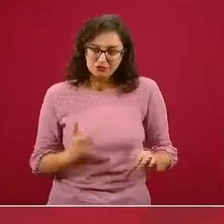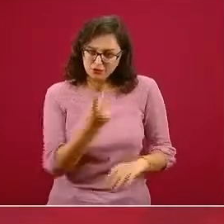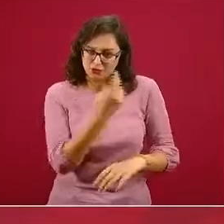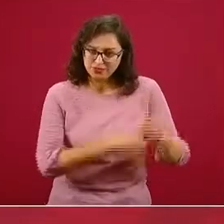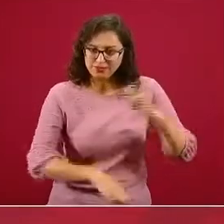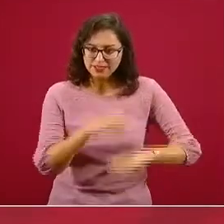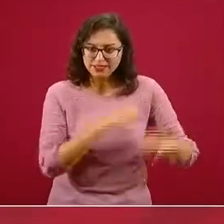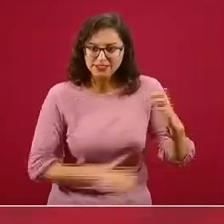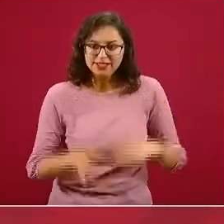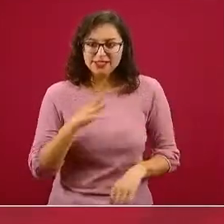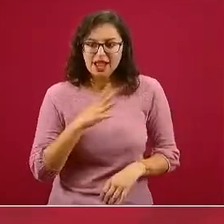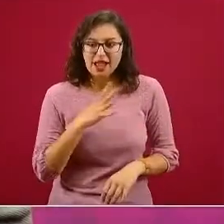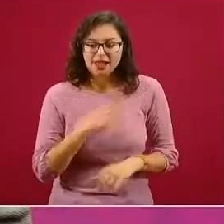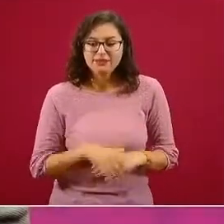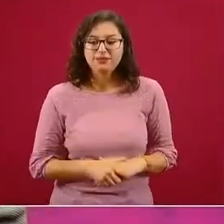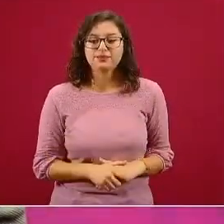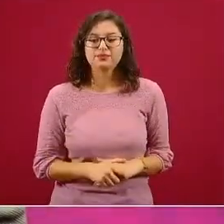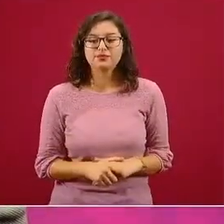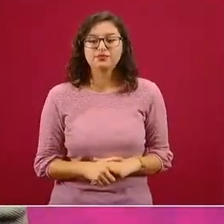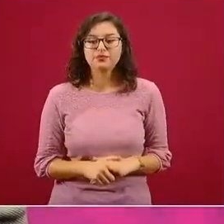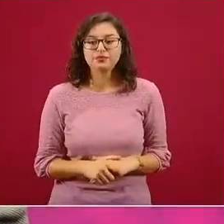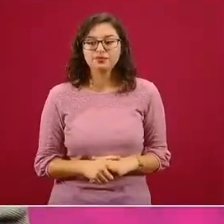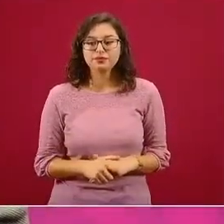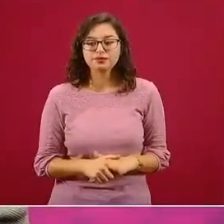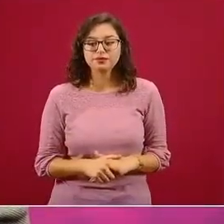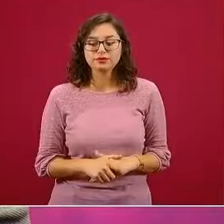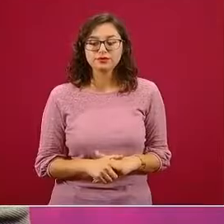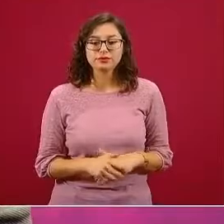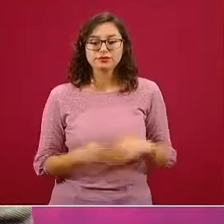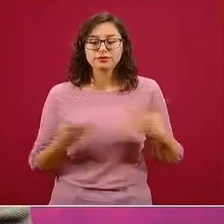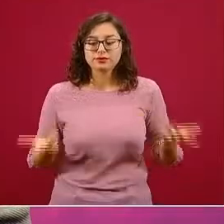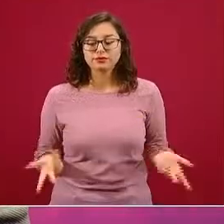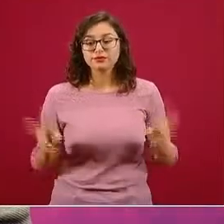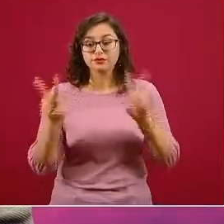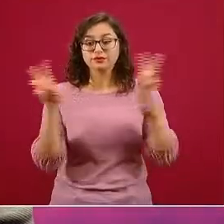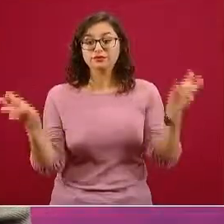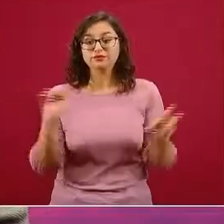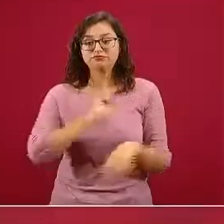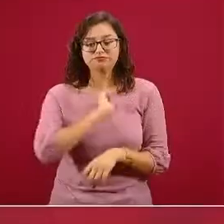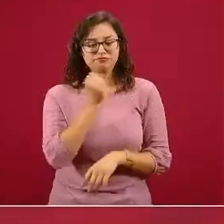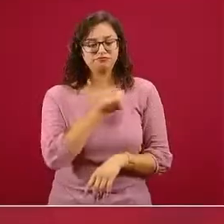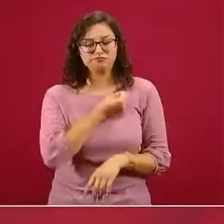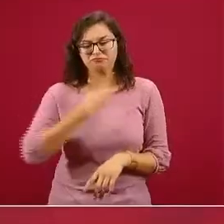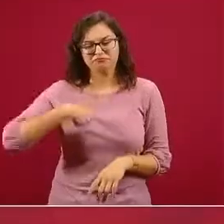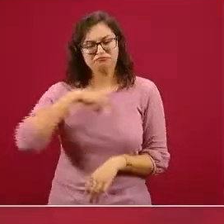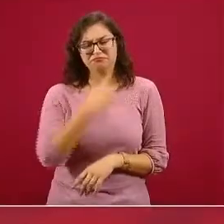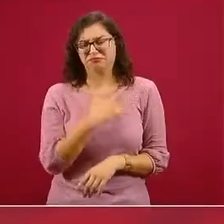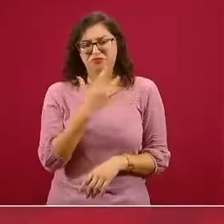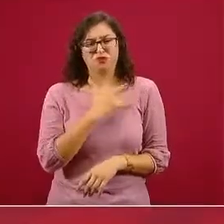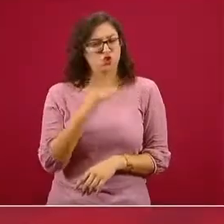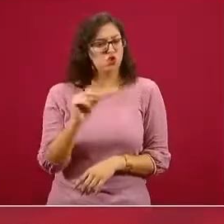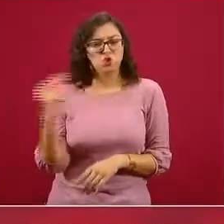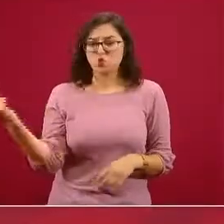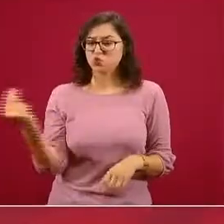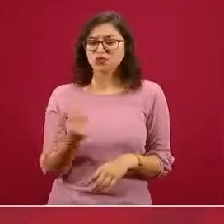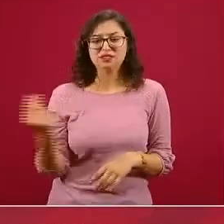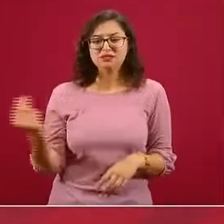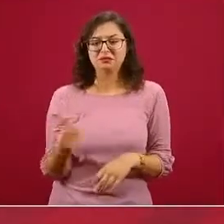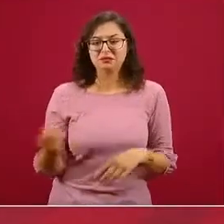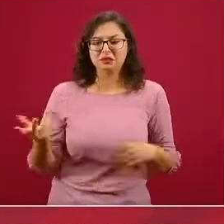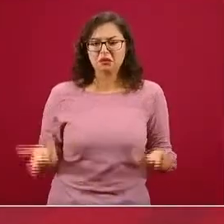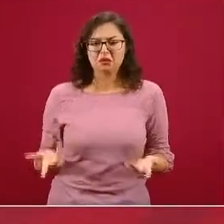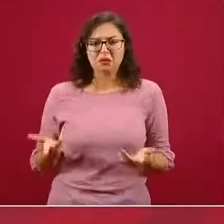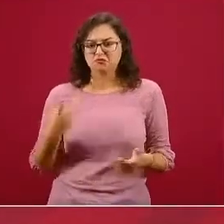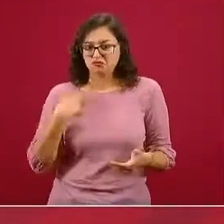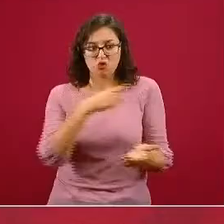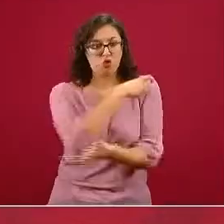Ahora, respecto a la dimensión de salud, consideramos que no es conveniente anticiparse a tener